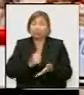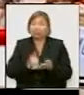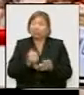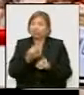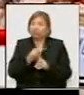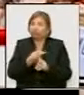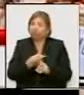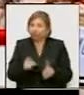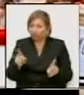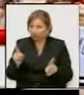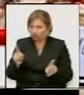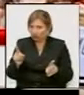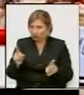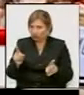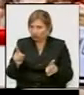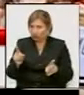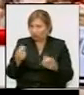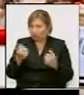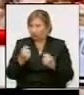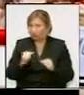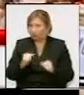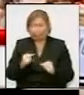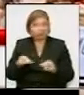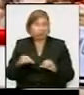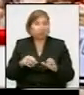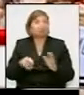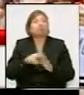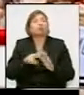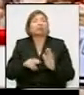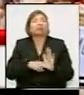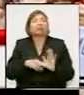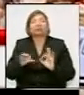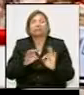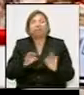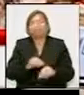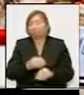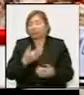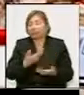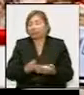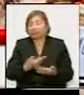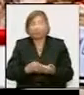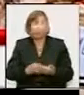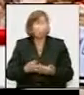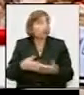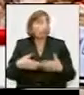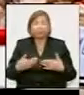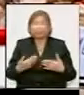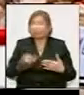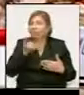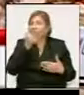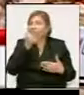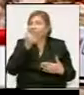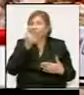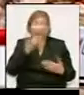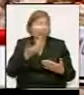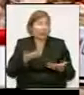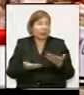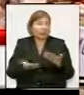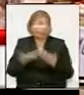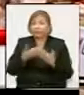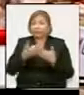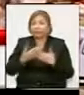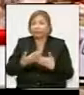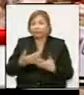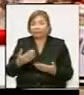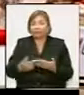completamente imposible que hiciésemos una ley sin mirar las estadísticas, sin mirar la evidencia. Sin embargo, no podemos cometer el error de aproximarnos a este